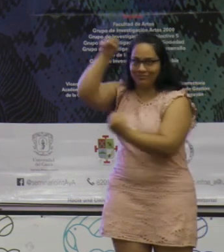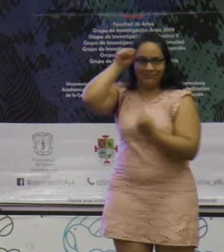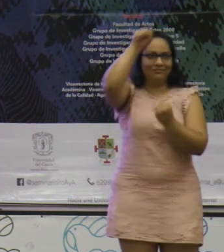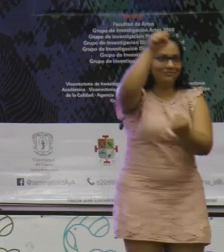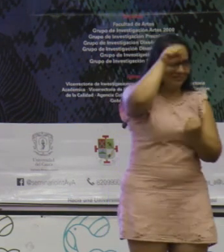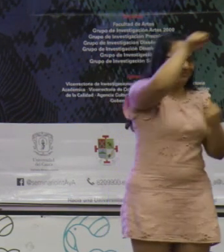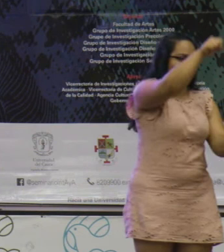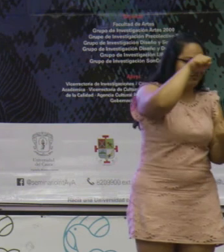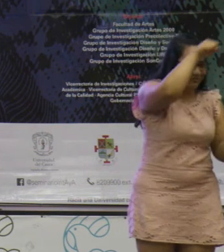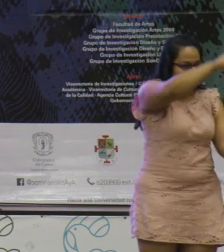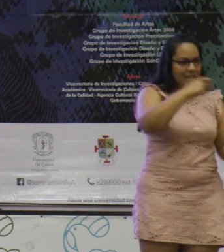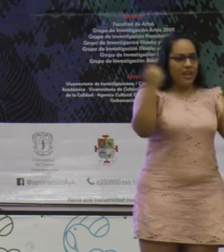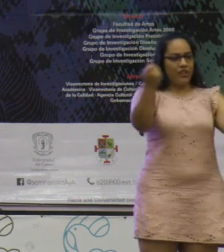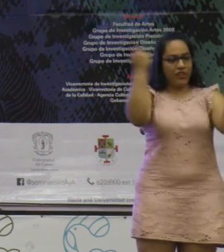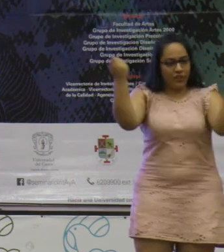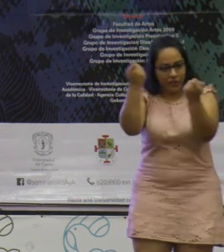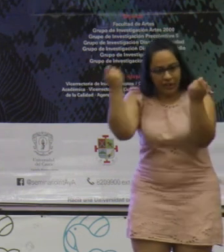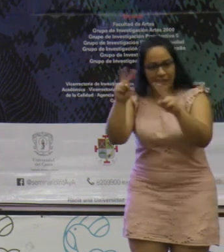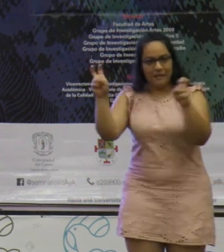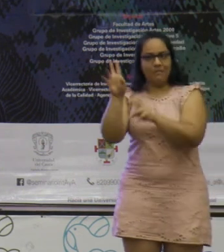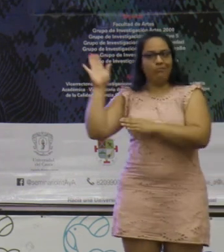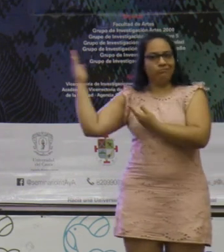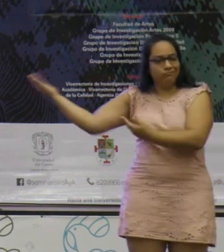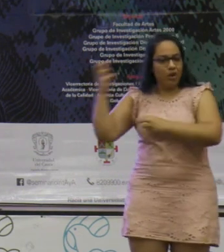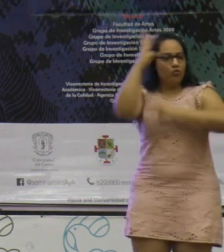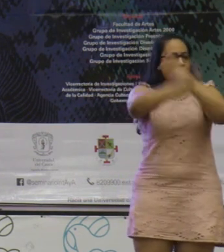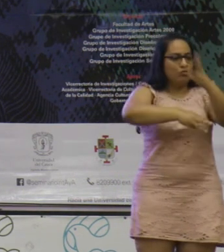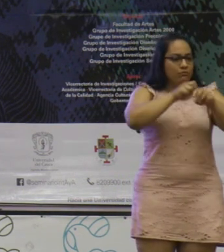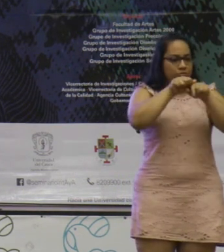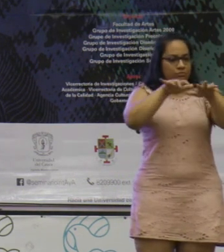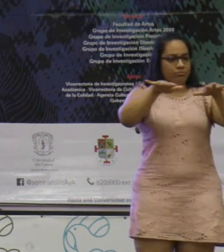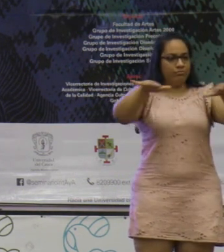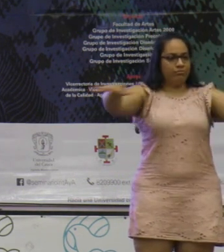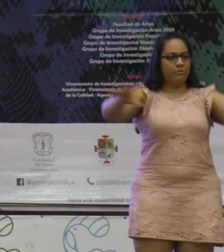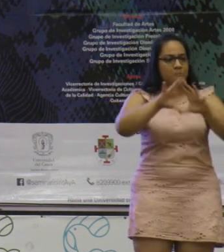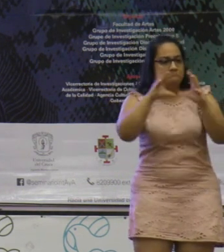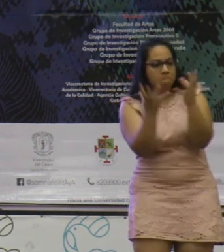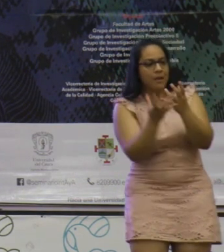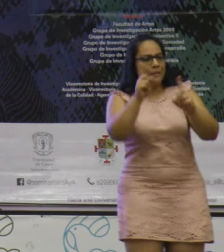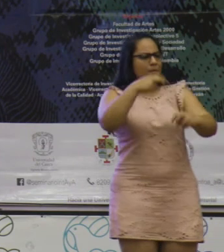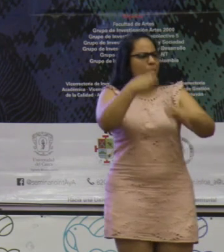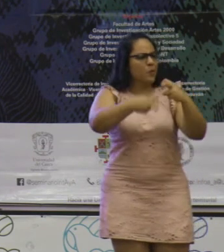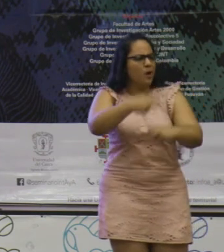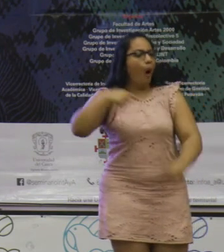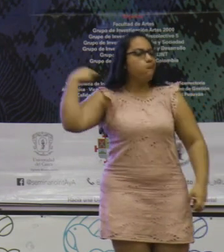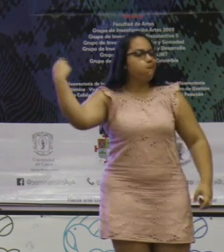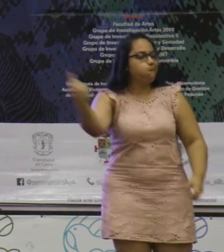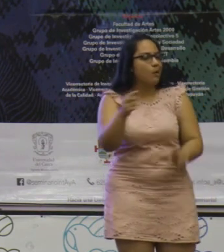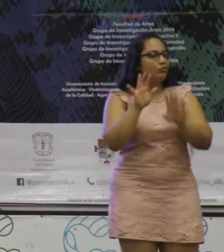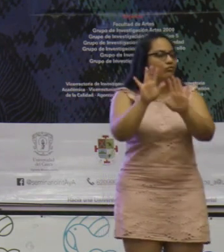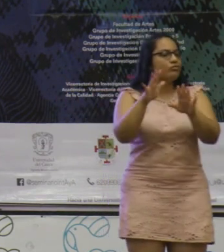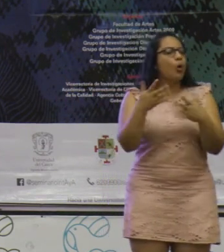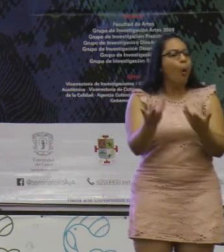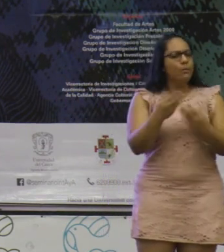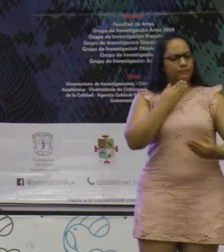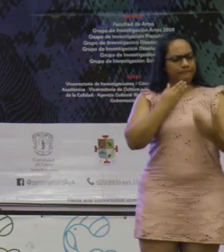cada tanto, promueven la movilidad de estos carteles por el mundo y siempre se están planteando problemas cabrones al nivel de ese agenciamiento, es